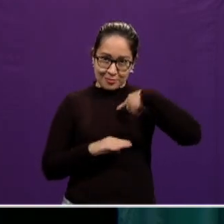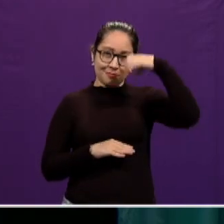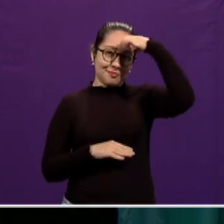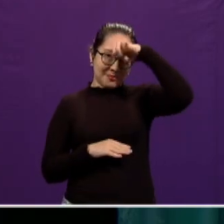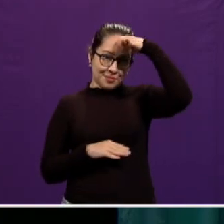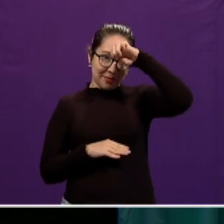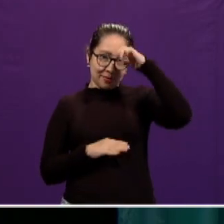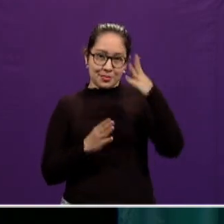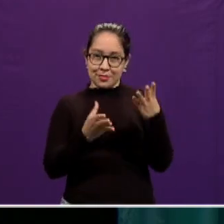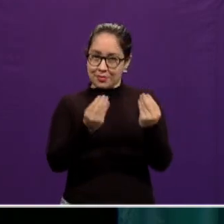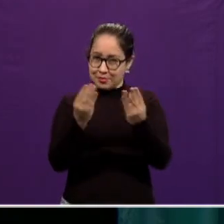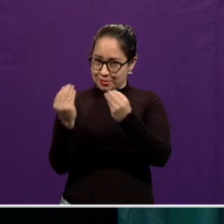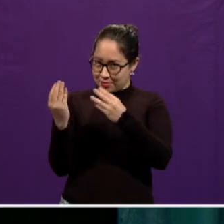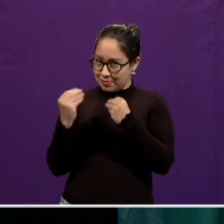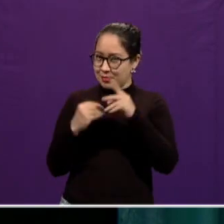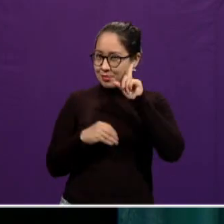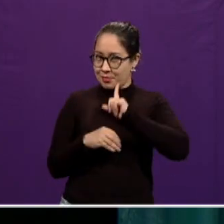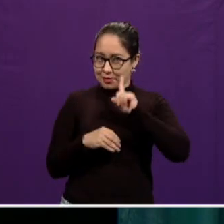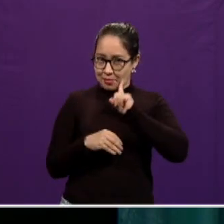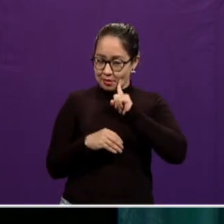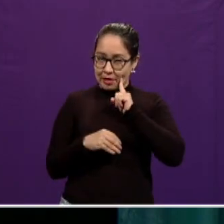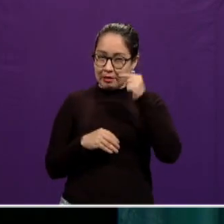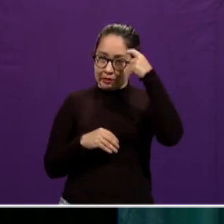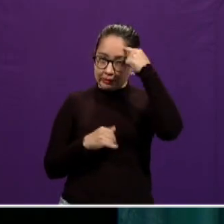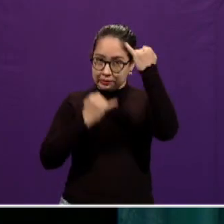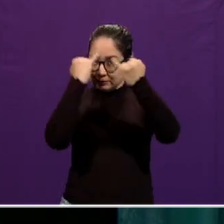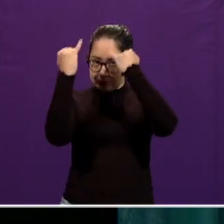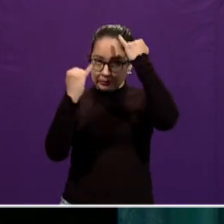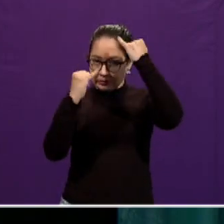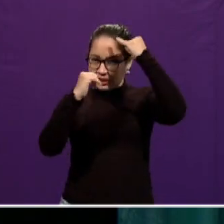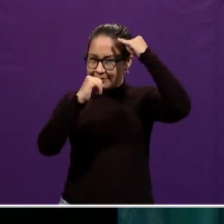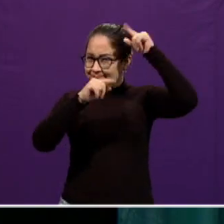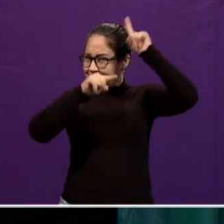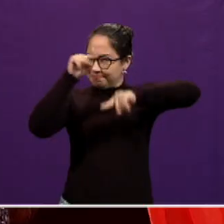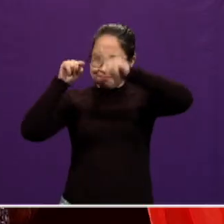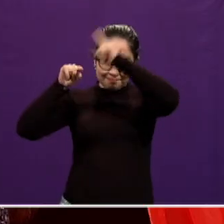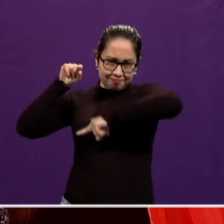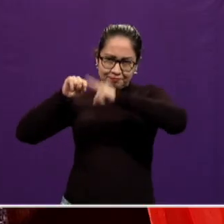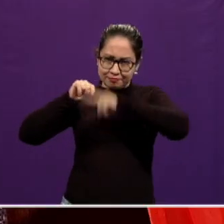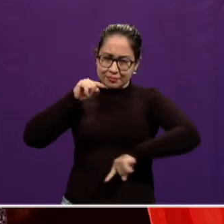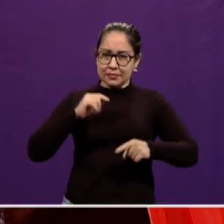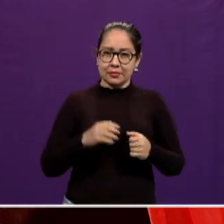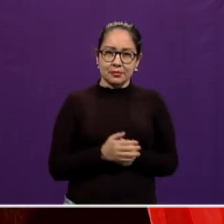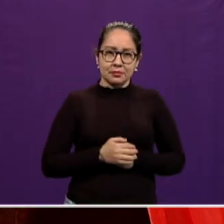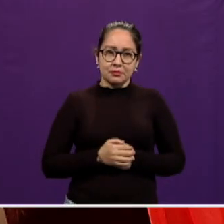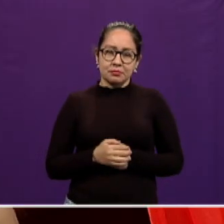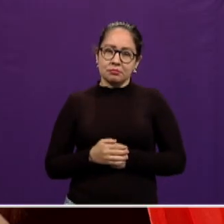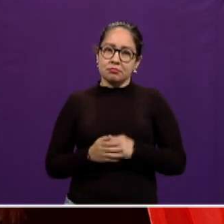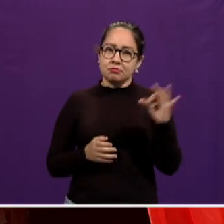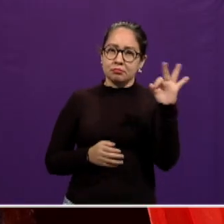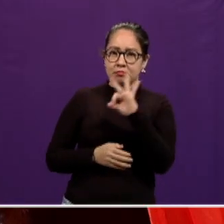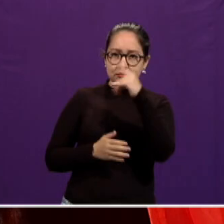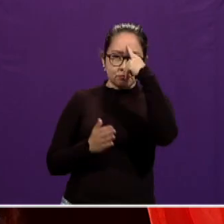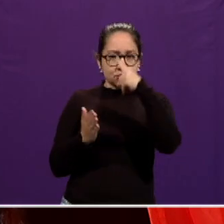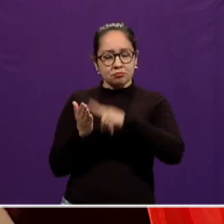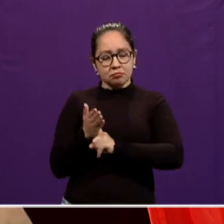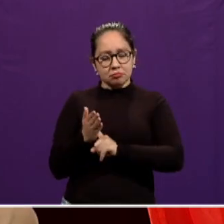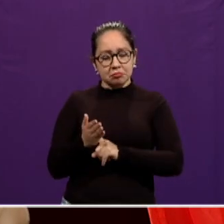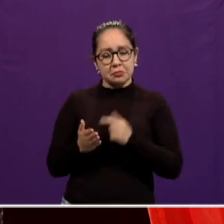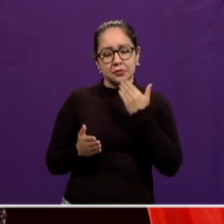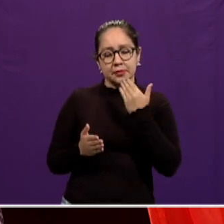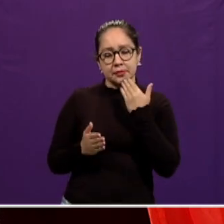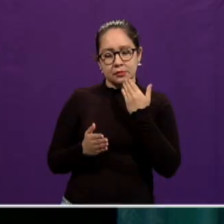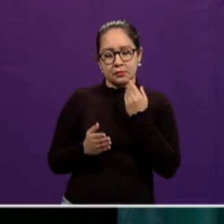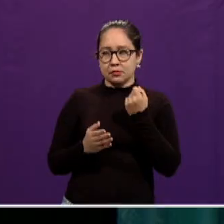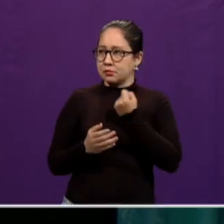más hacia las mujeres, ¿no? Entonces, romper con estas creencias, y una creencia como sana es, voy a hacer lo mejor que pueda